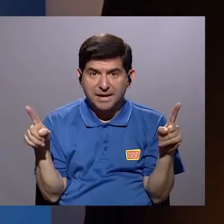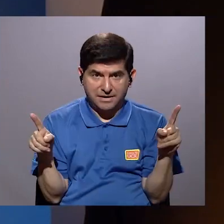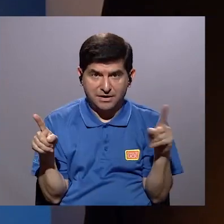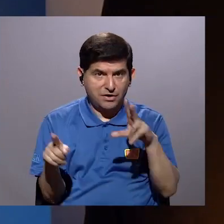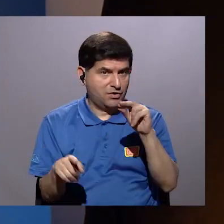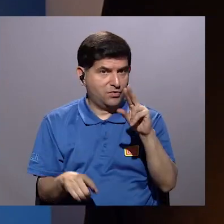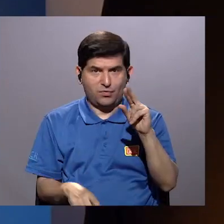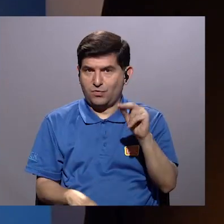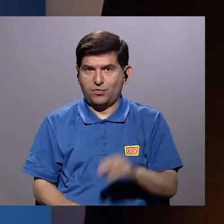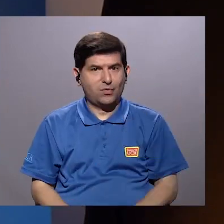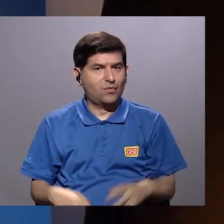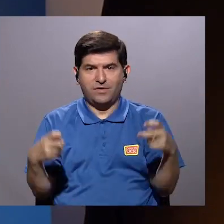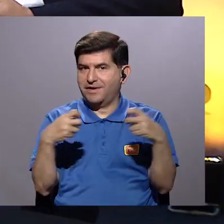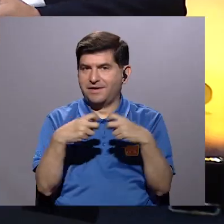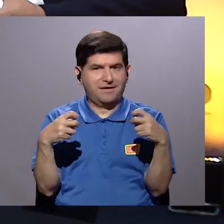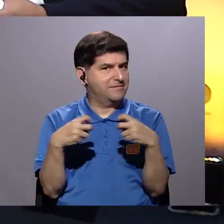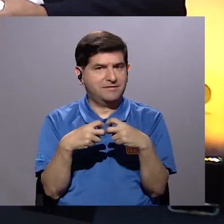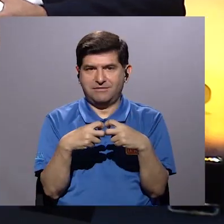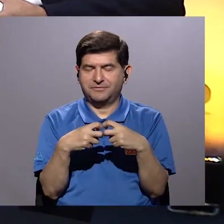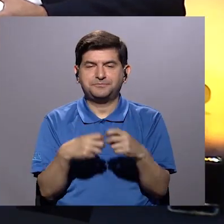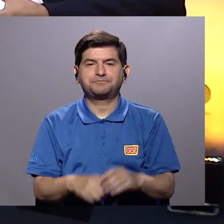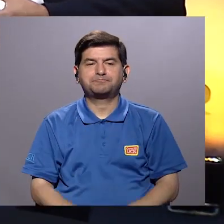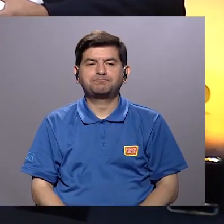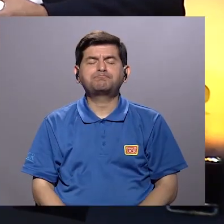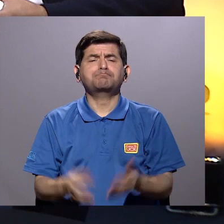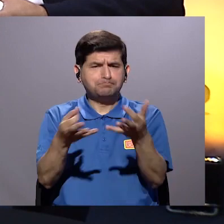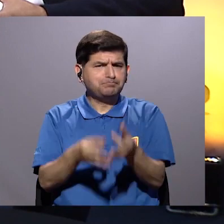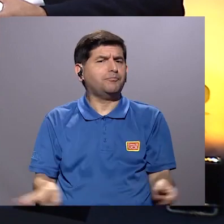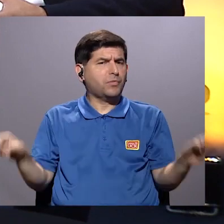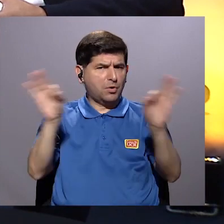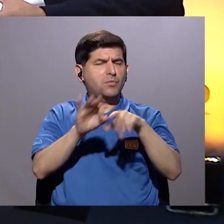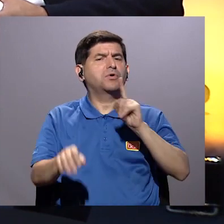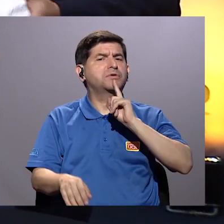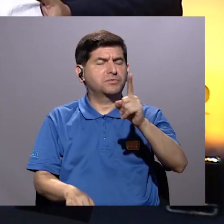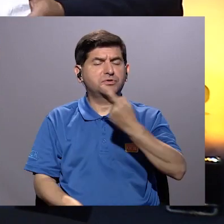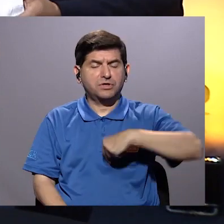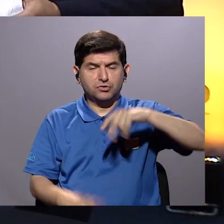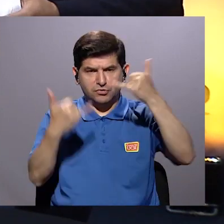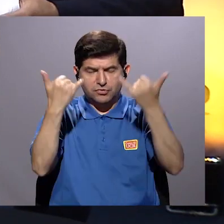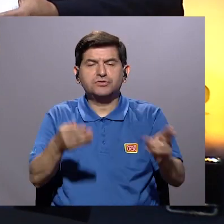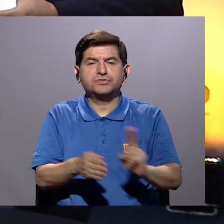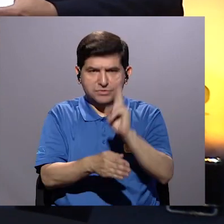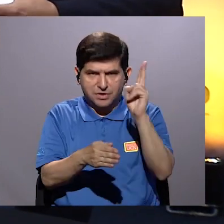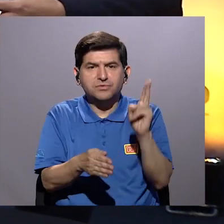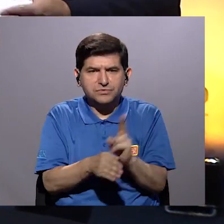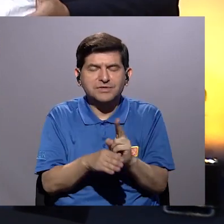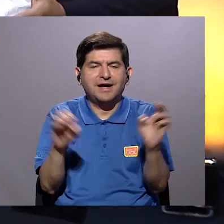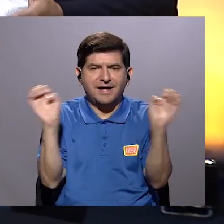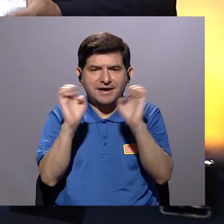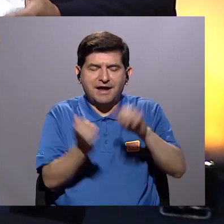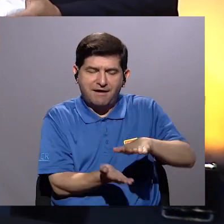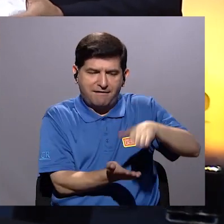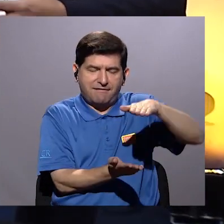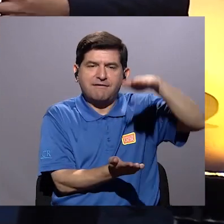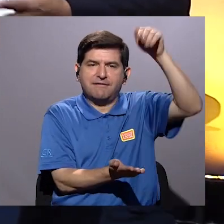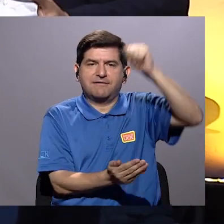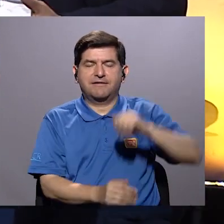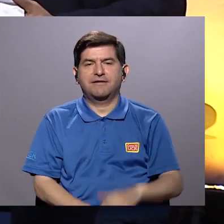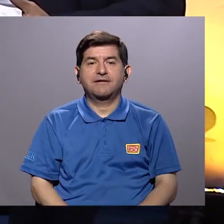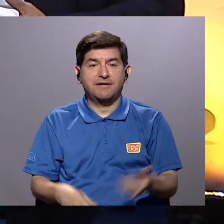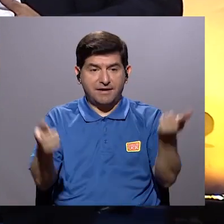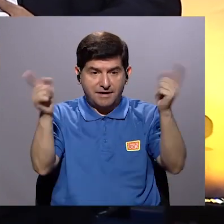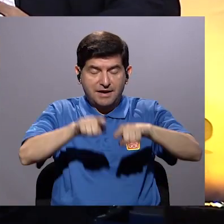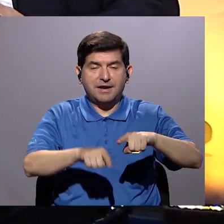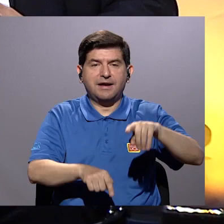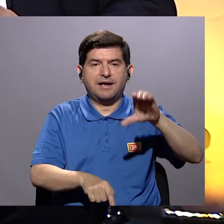como almacenamiento de electricidad. Claro. No, aquí es importante señalar que nosotros ya usamos la energía almacenada, ¿verdad? En el caso del carbón,